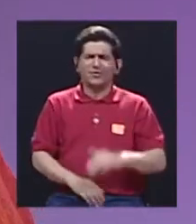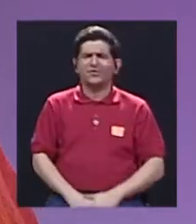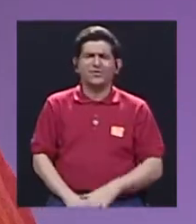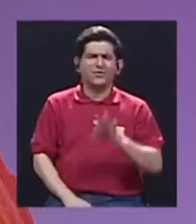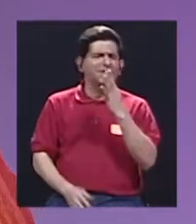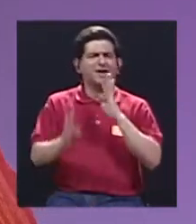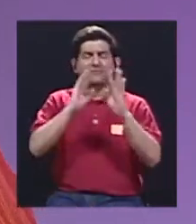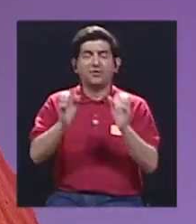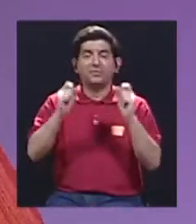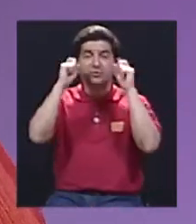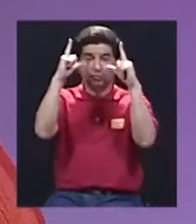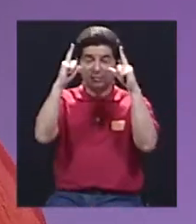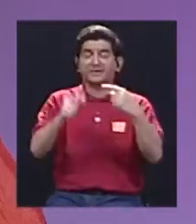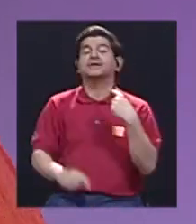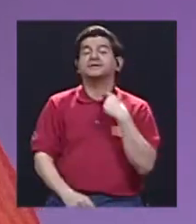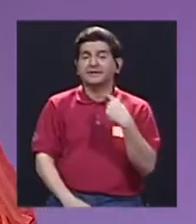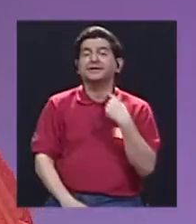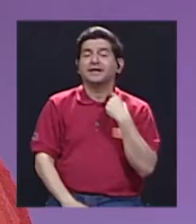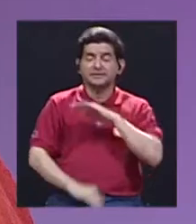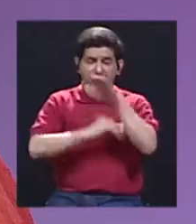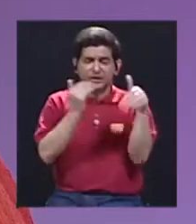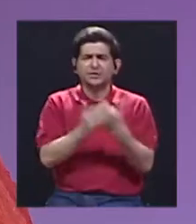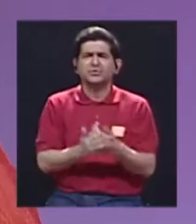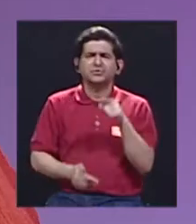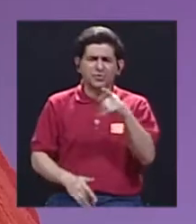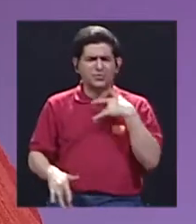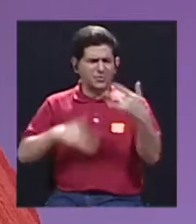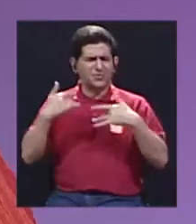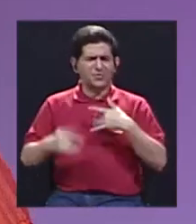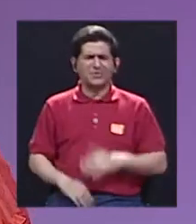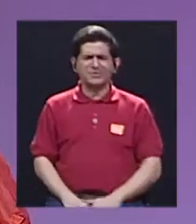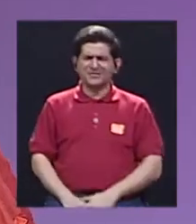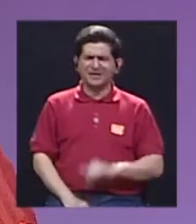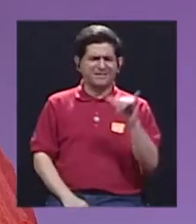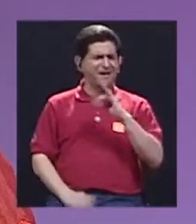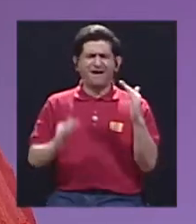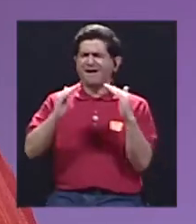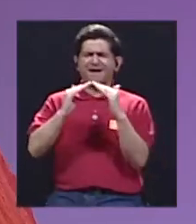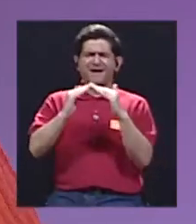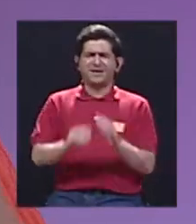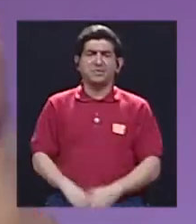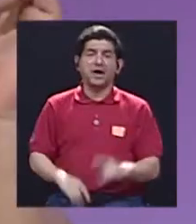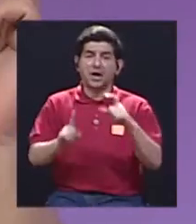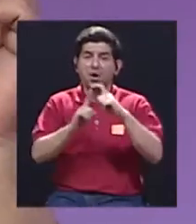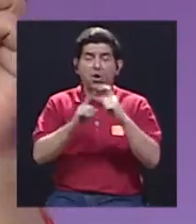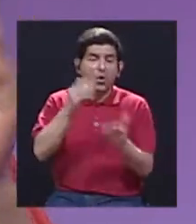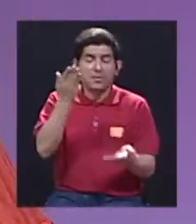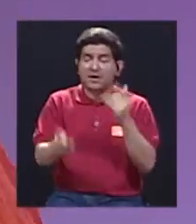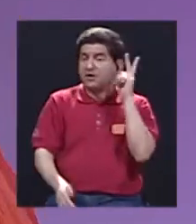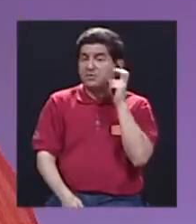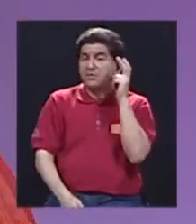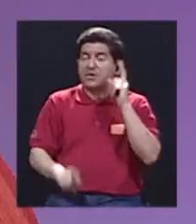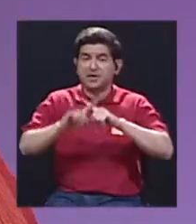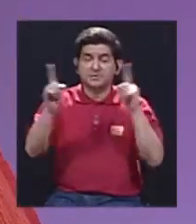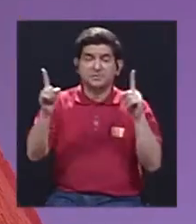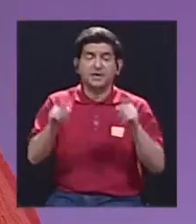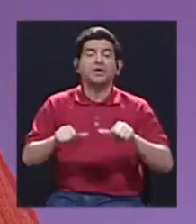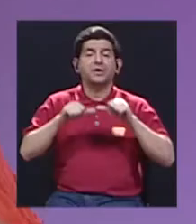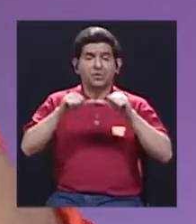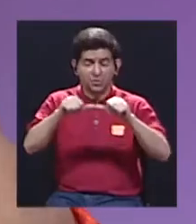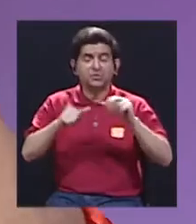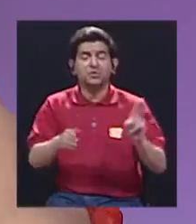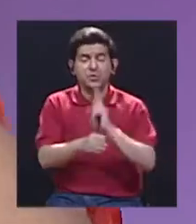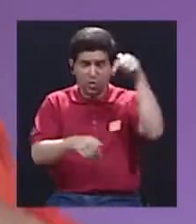acento es lo impresionante es el acento que todo te suena tan familiar todo te suena como palabras que de pronto hace rato no y espero que se están todavía